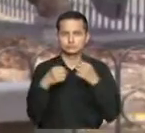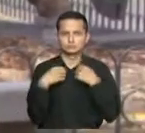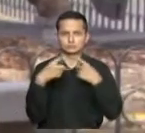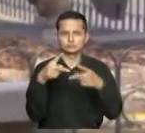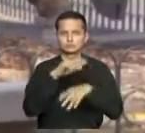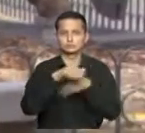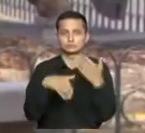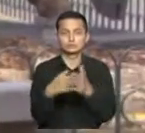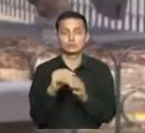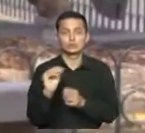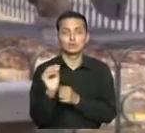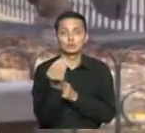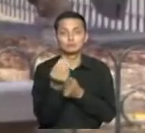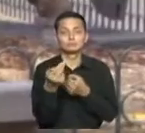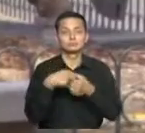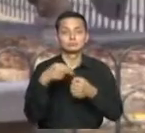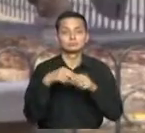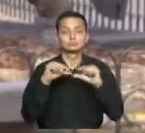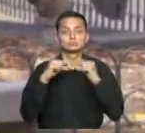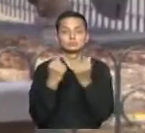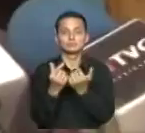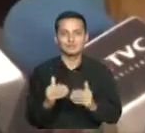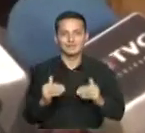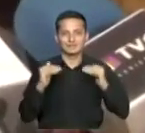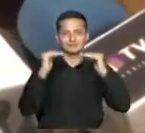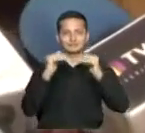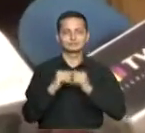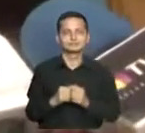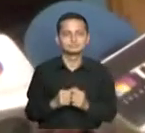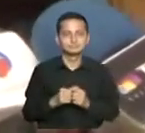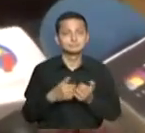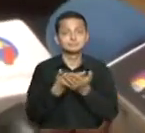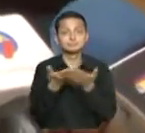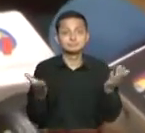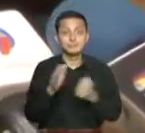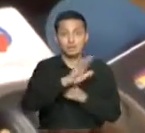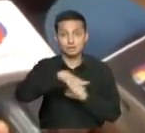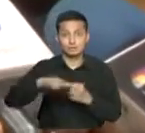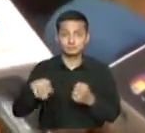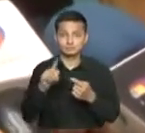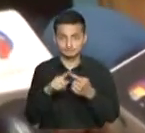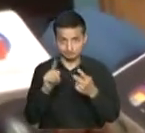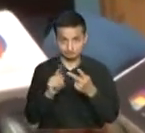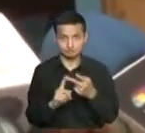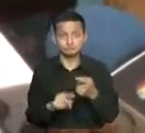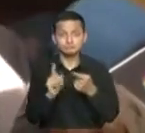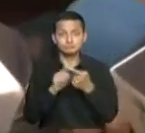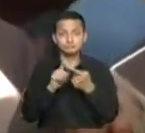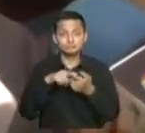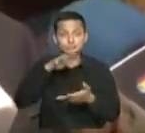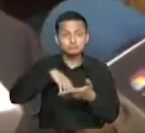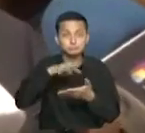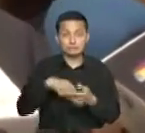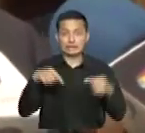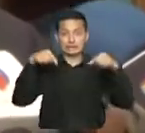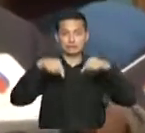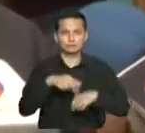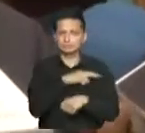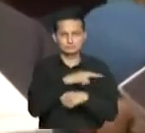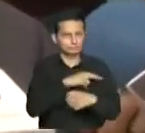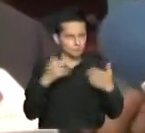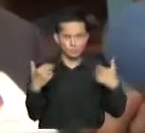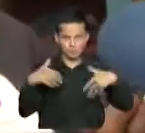que tienen los chicos que pertenecen al grupo de alto rendimiento. Los estudiantes tienen dos opciones. Una, estudiar acá, en cualquier